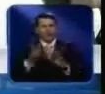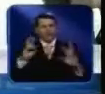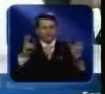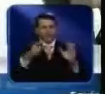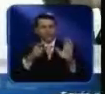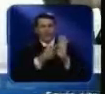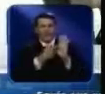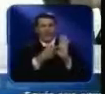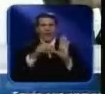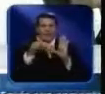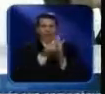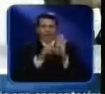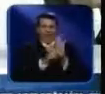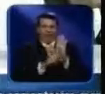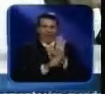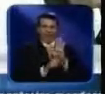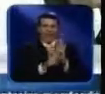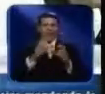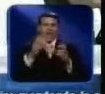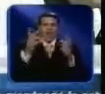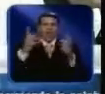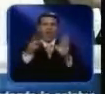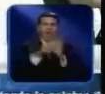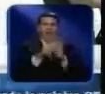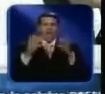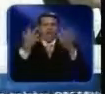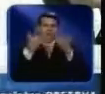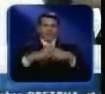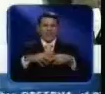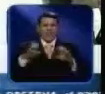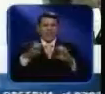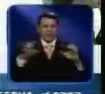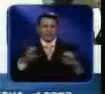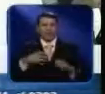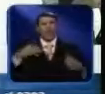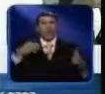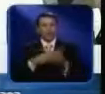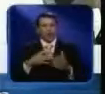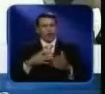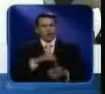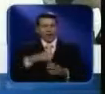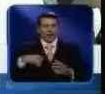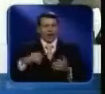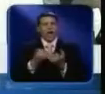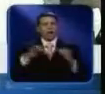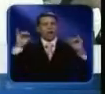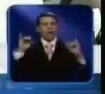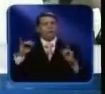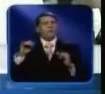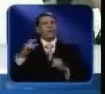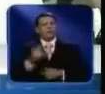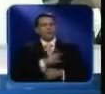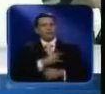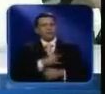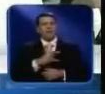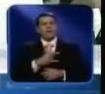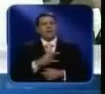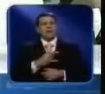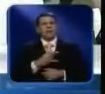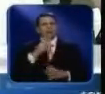directamente contra la autonomía universitaria, la parte del Estado